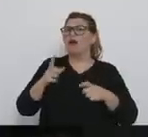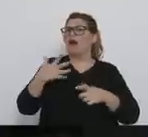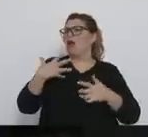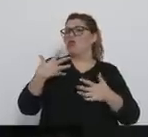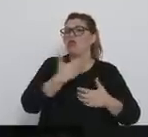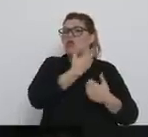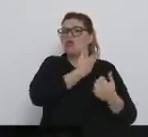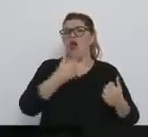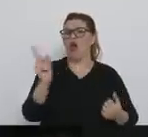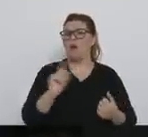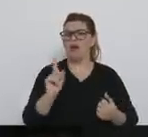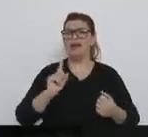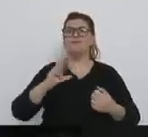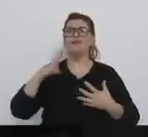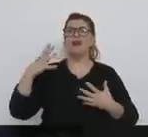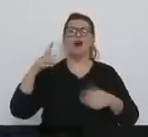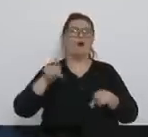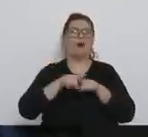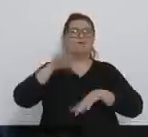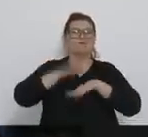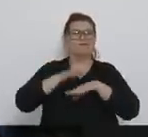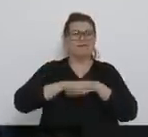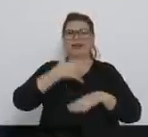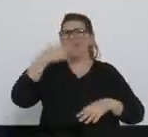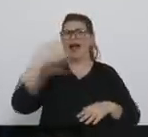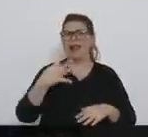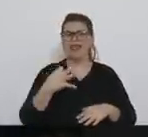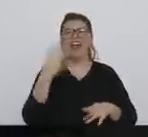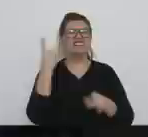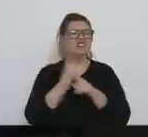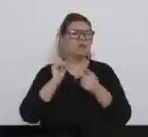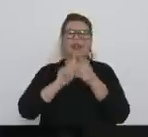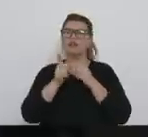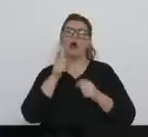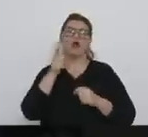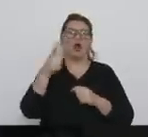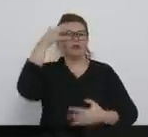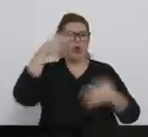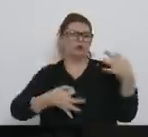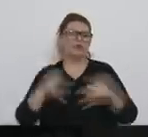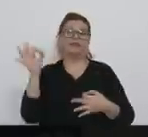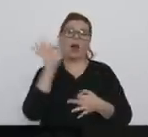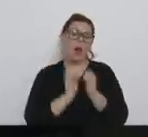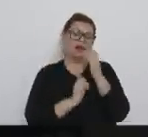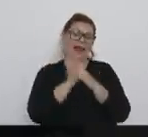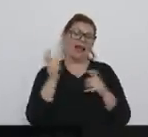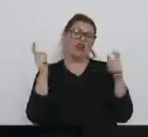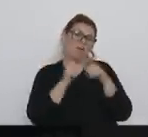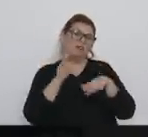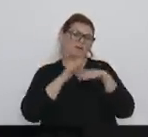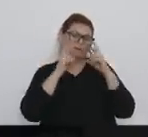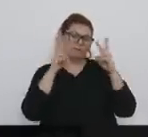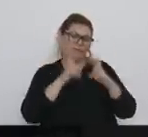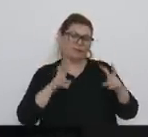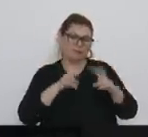no hacerse cargo de la realidad el atajo siempre fue embestir a la justicia o la creación de comisiones investigadoras mirar al